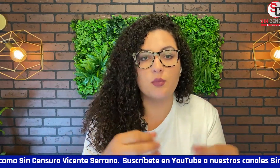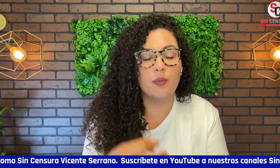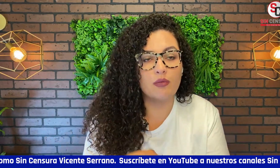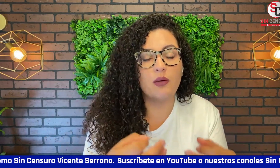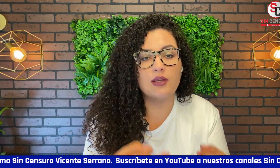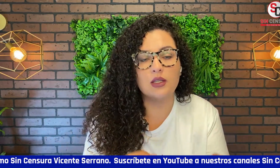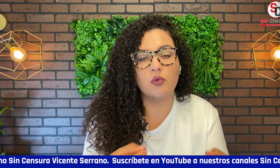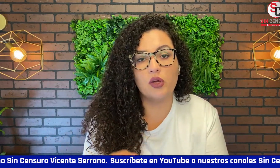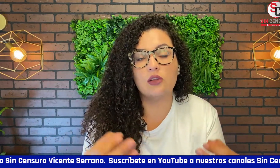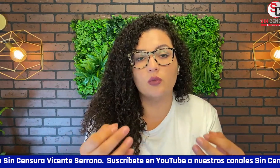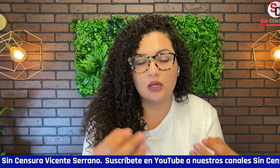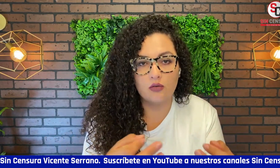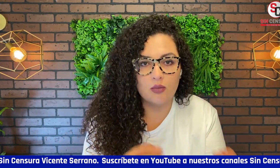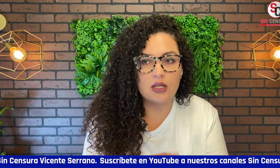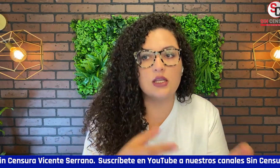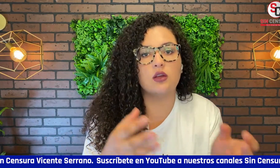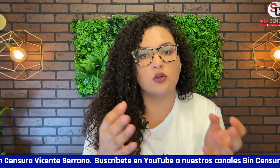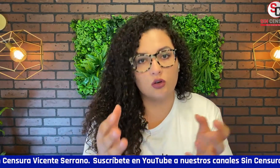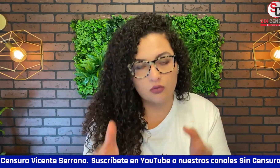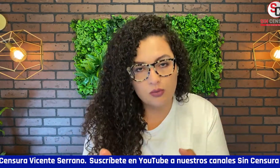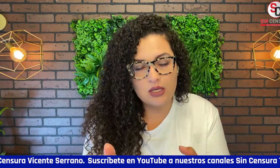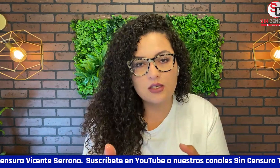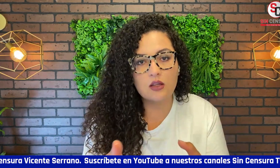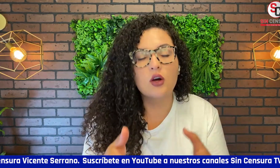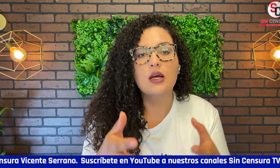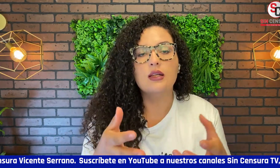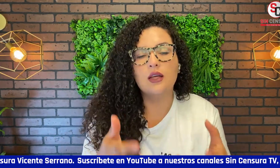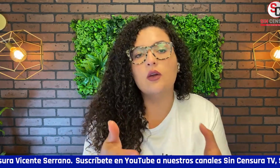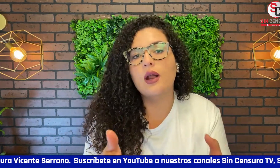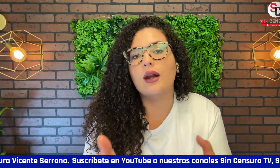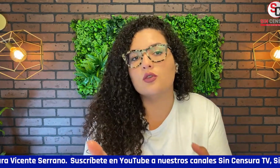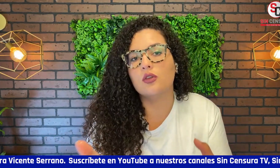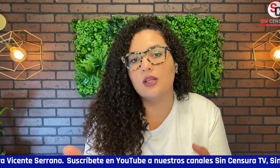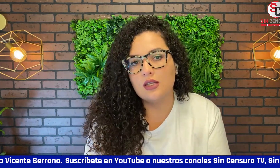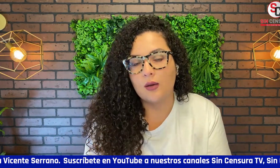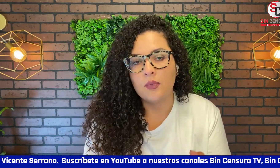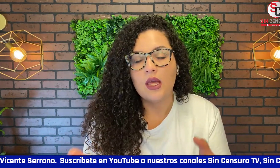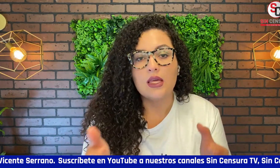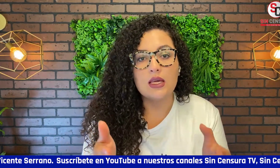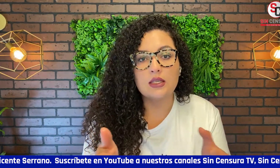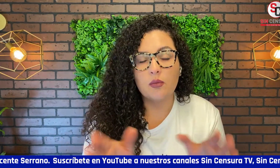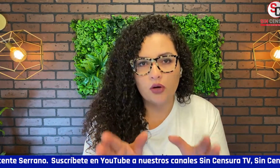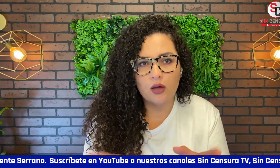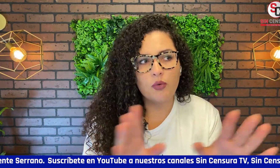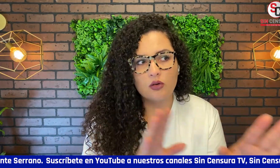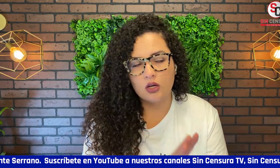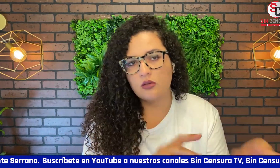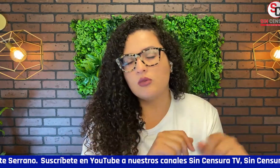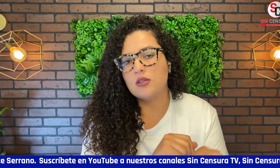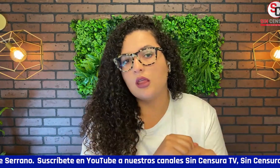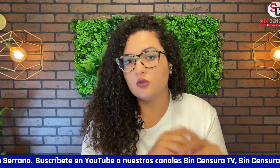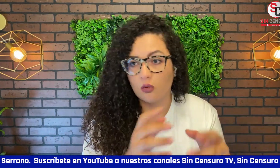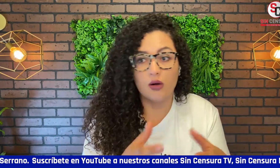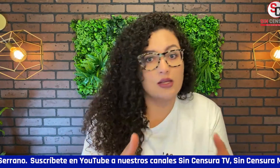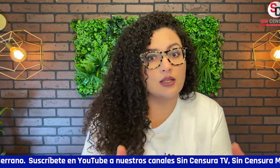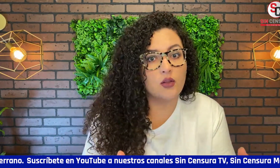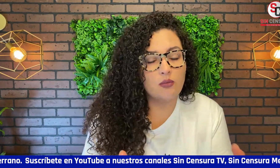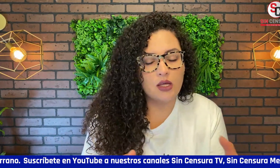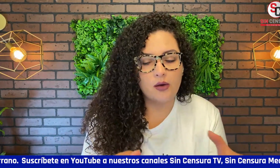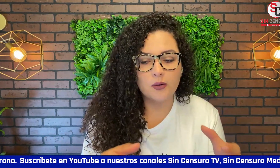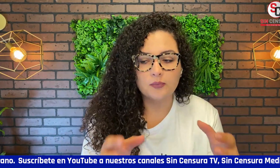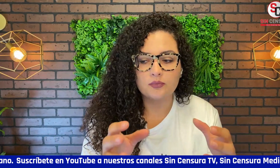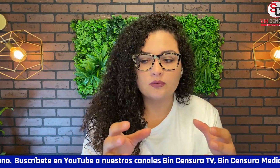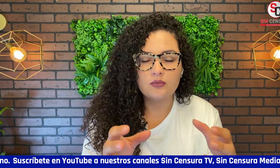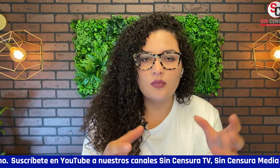presidente dice, por primera vez se tipifica el feminicidio como feminicidio, tiene una razón de ser. Y es que, por ejemplo, si nos vamos a estados como el Estado